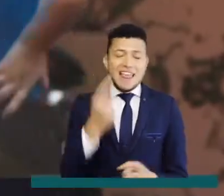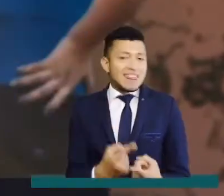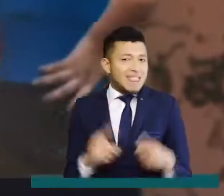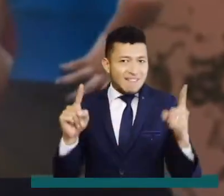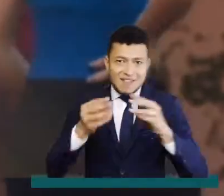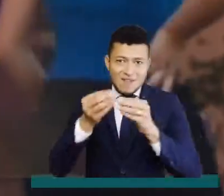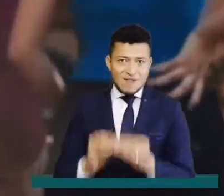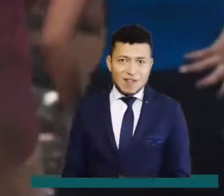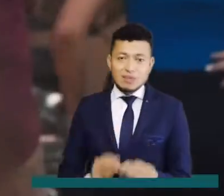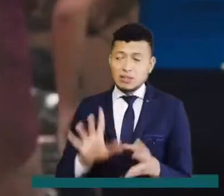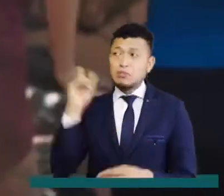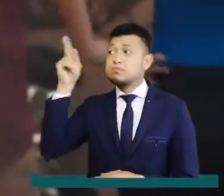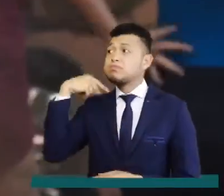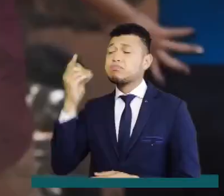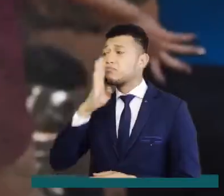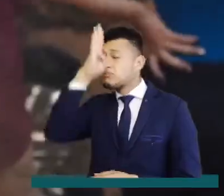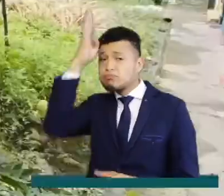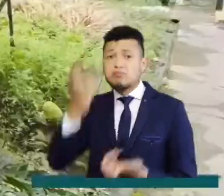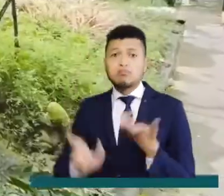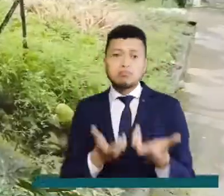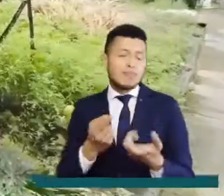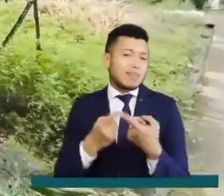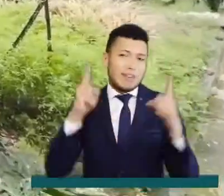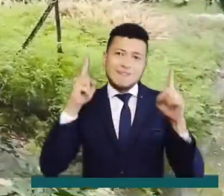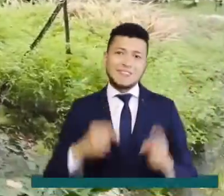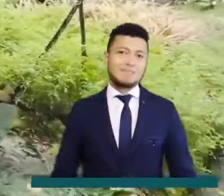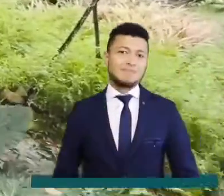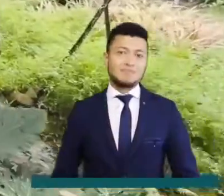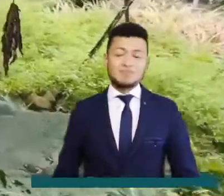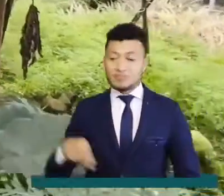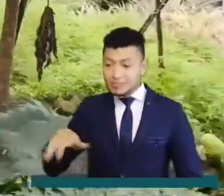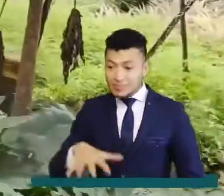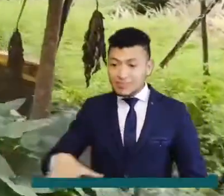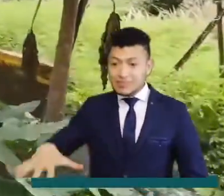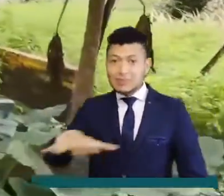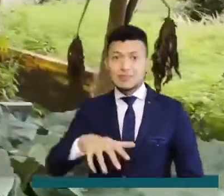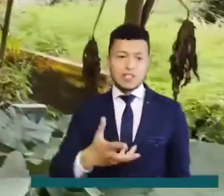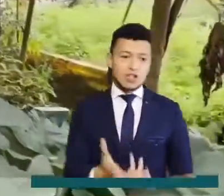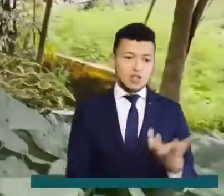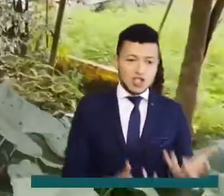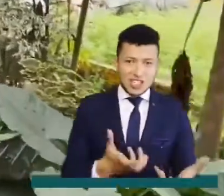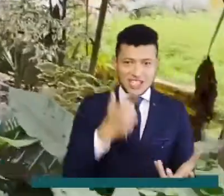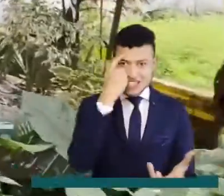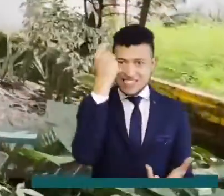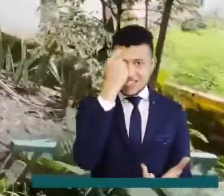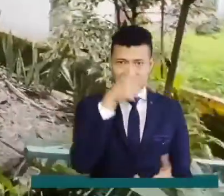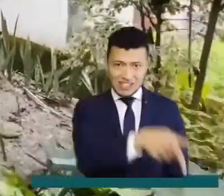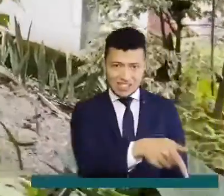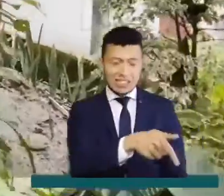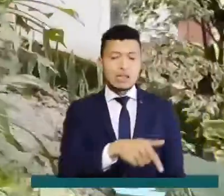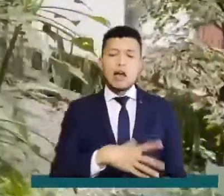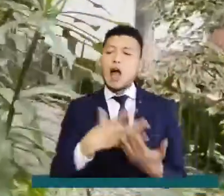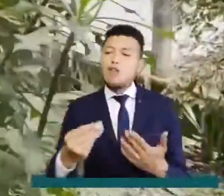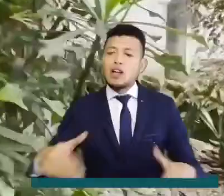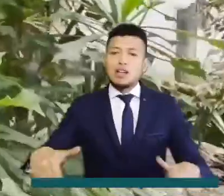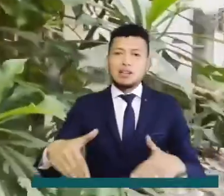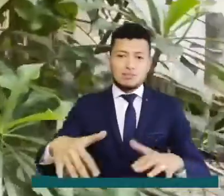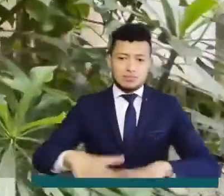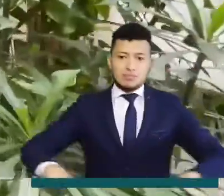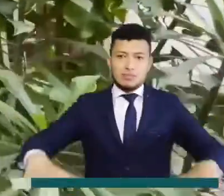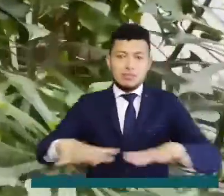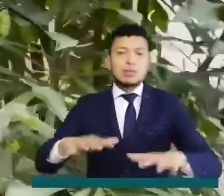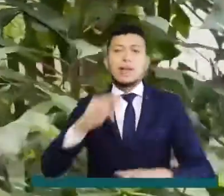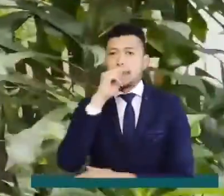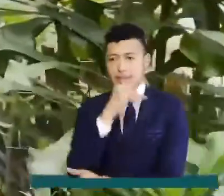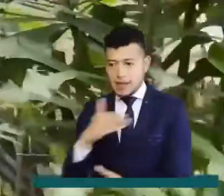diferentes a lo que acostumbra hacer en este lugar cocina llanera improvisada al aire libre es donde se